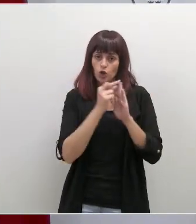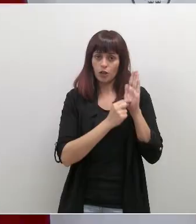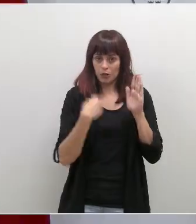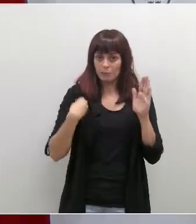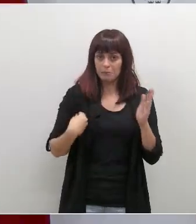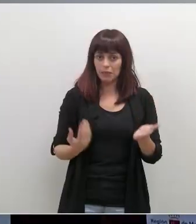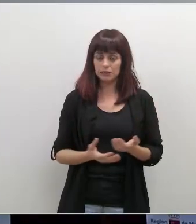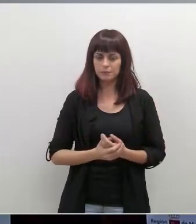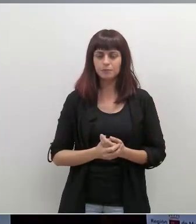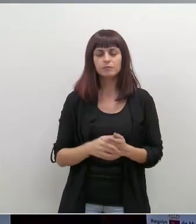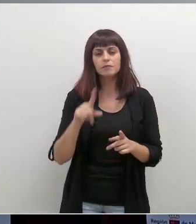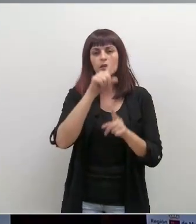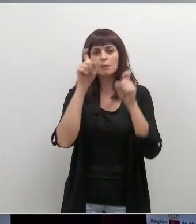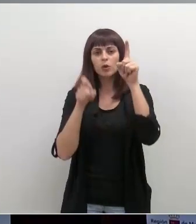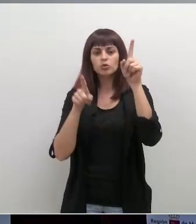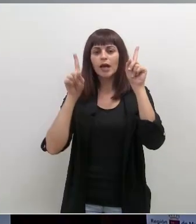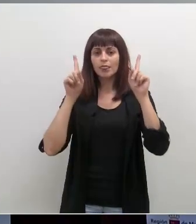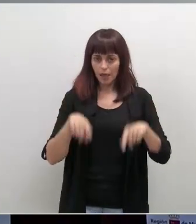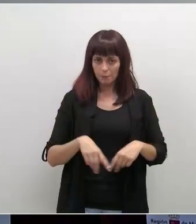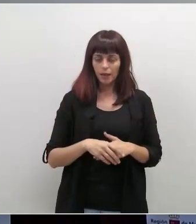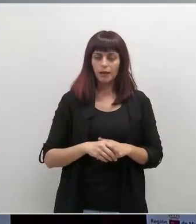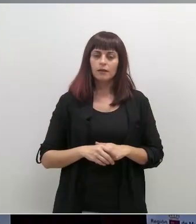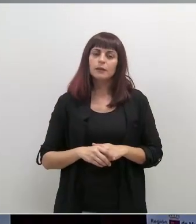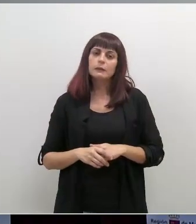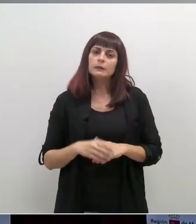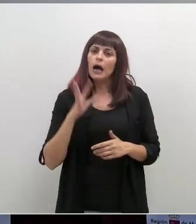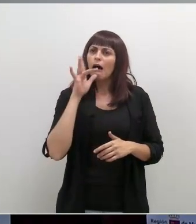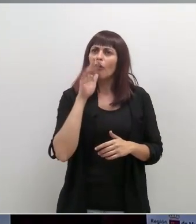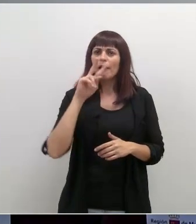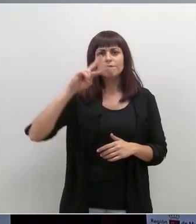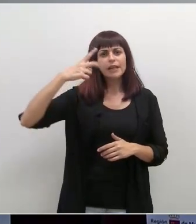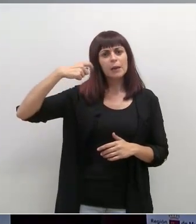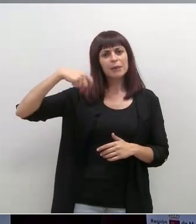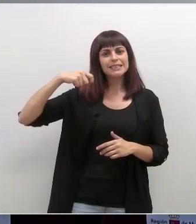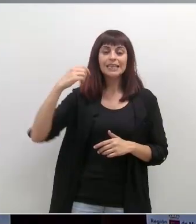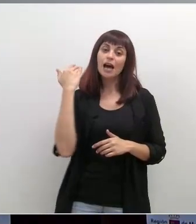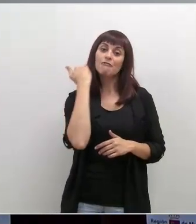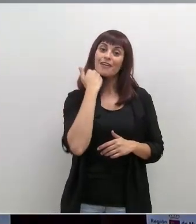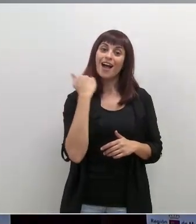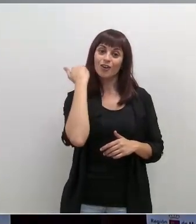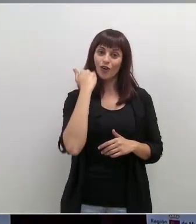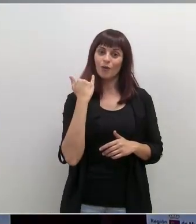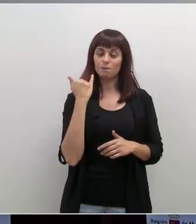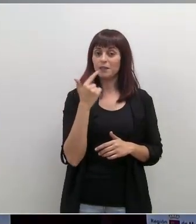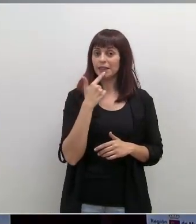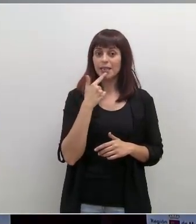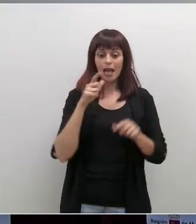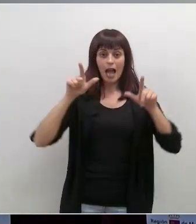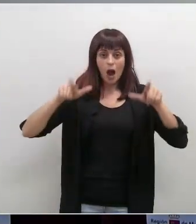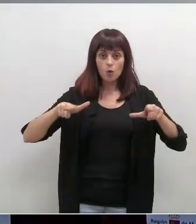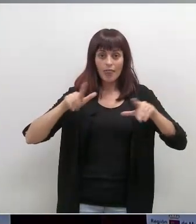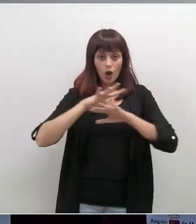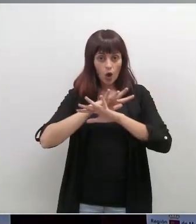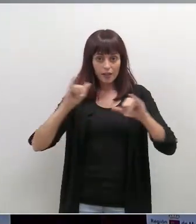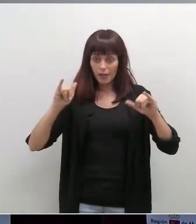condiciones. También preguntan, aunque ya ha hecho alusión, ahora que la vicepresidenta Franco ha anunciado que no habrá aula de conciliación,